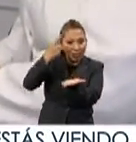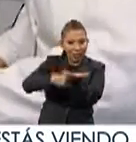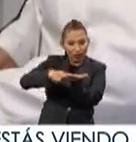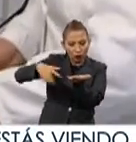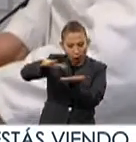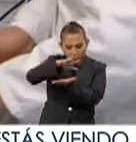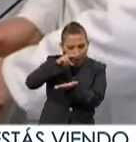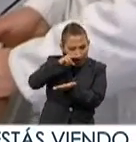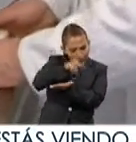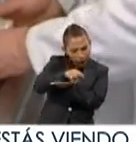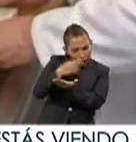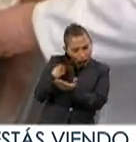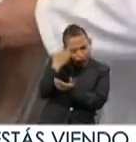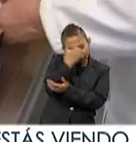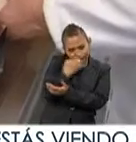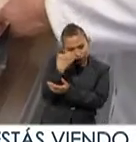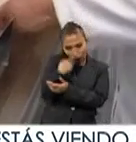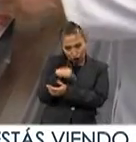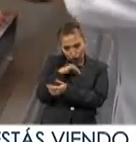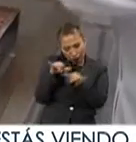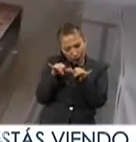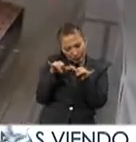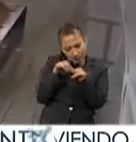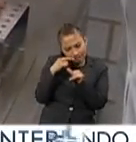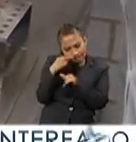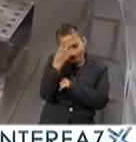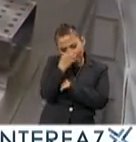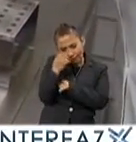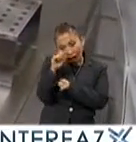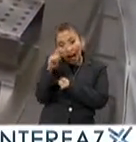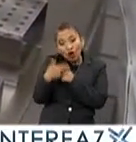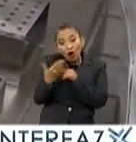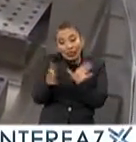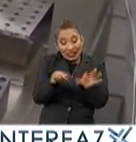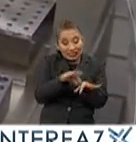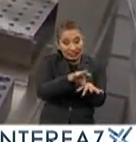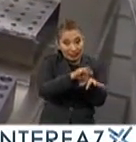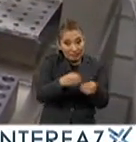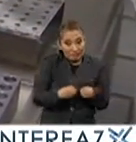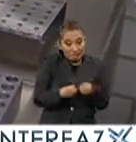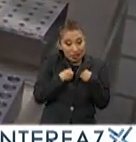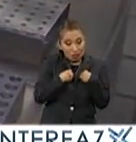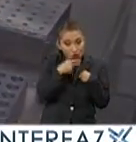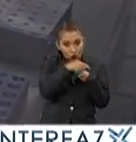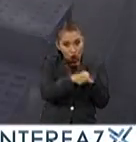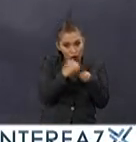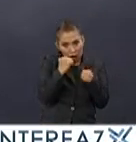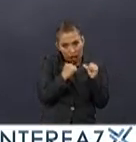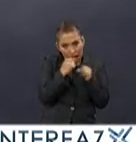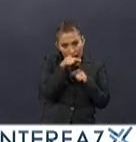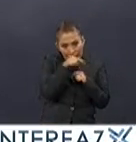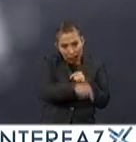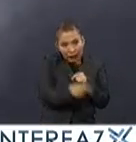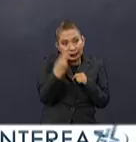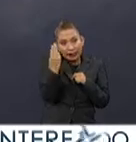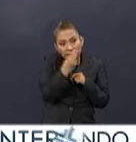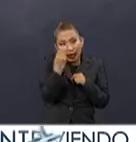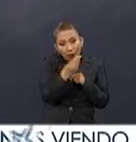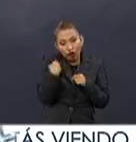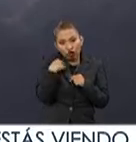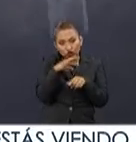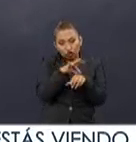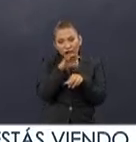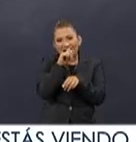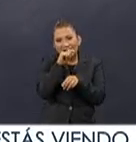en la atmósfera. Lo que nosotros medimos es precisamente algo que fue vivo en cuestiones arqueológicas. Necesitamos un